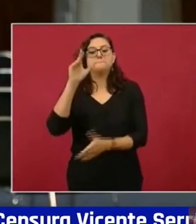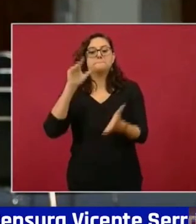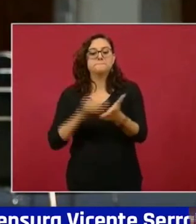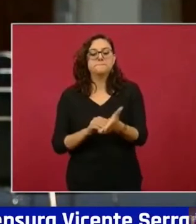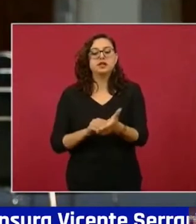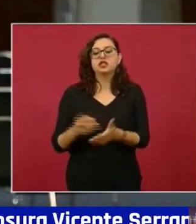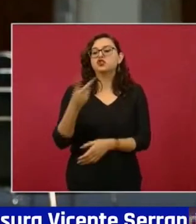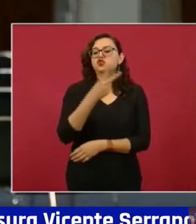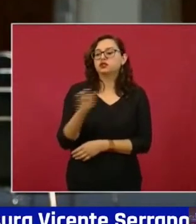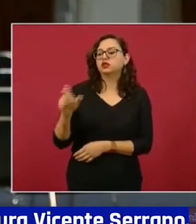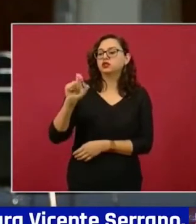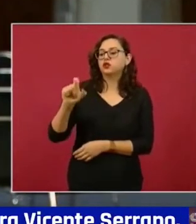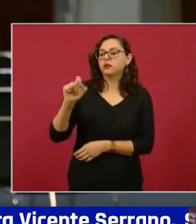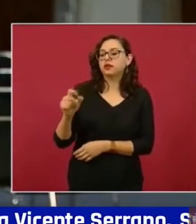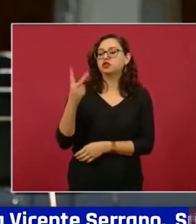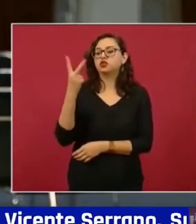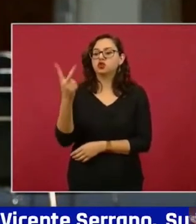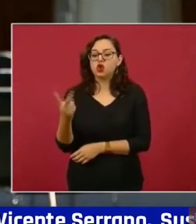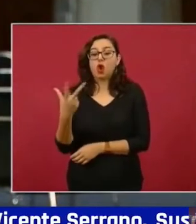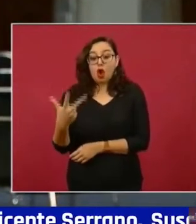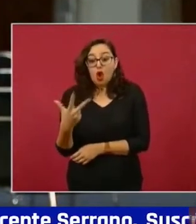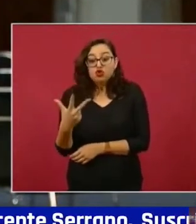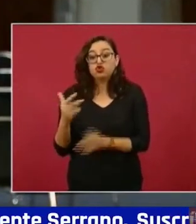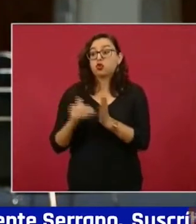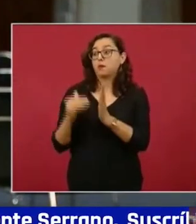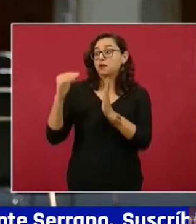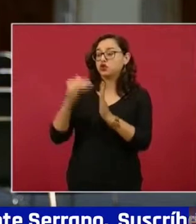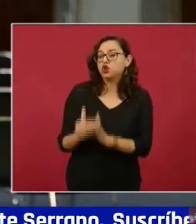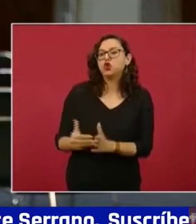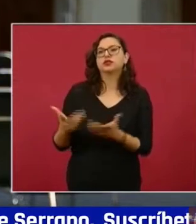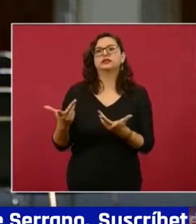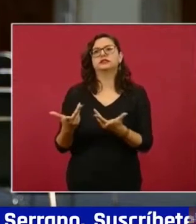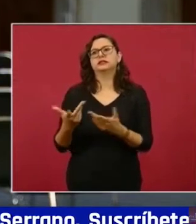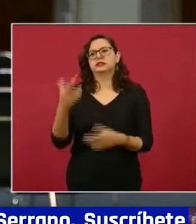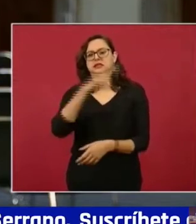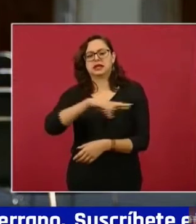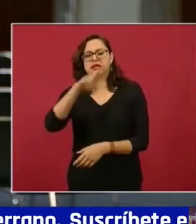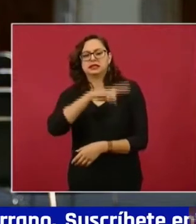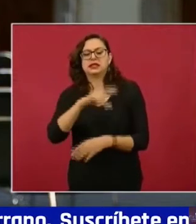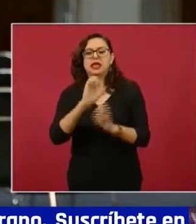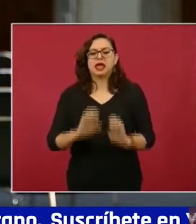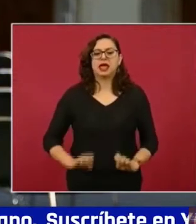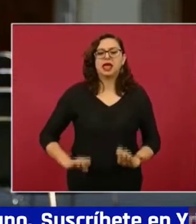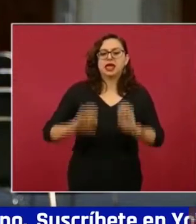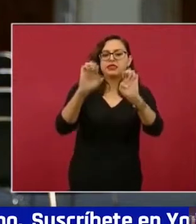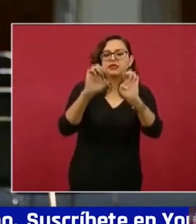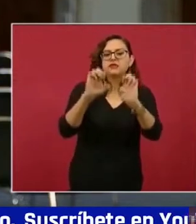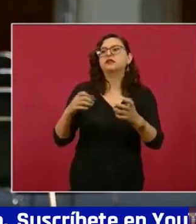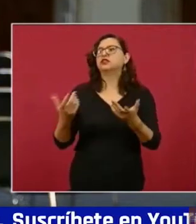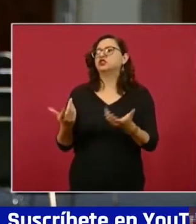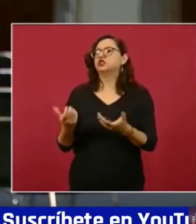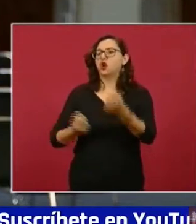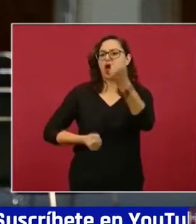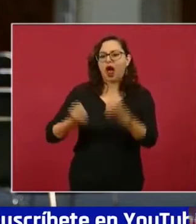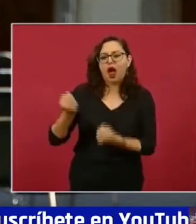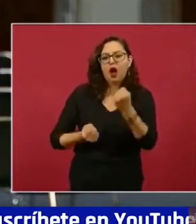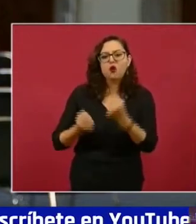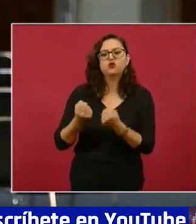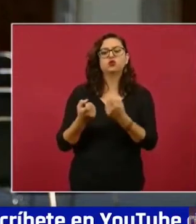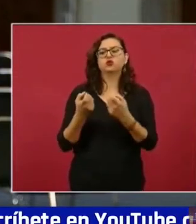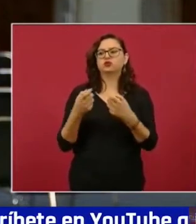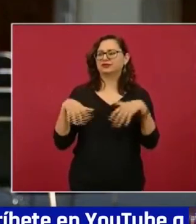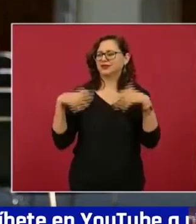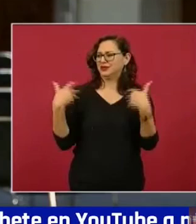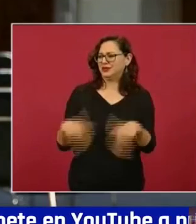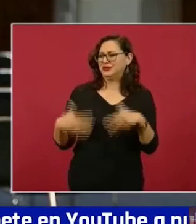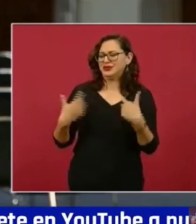1,228 millones de pesos en rentas de edificios y locales, de automóviles. Estos son los dos rubros donde más